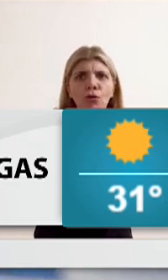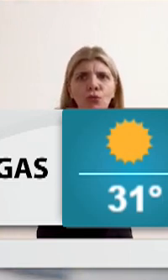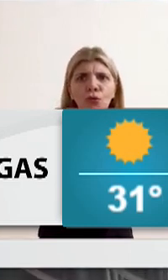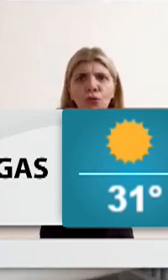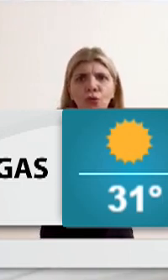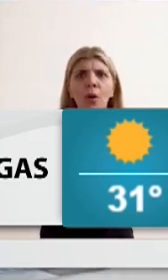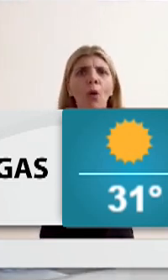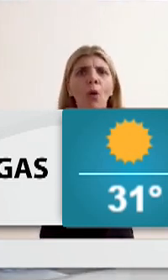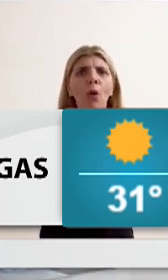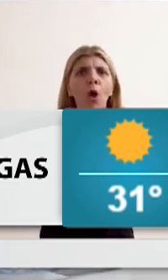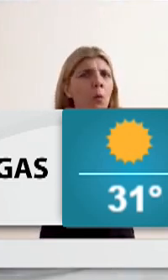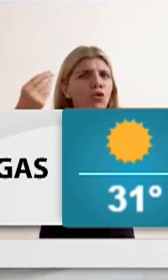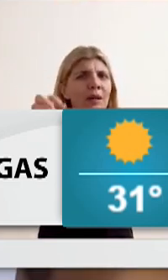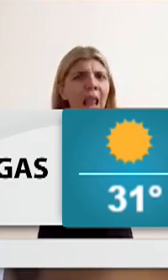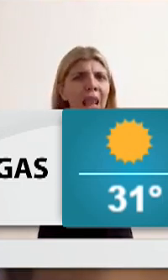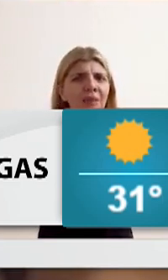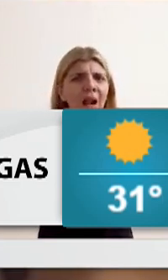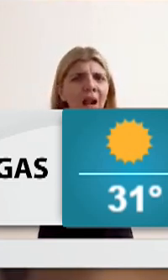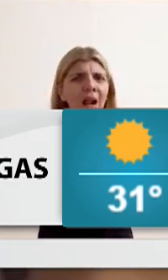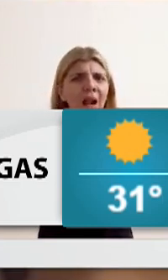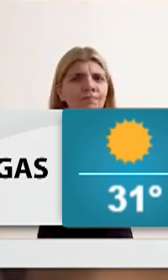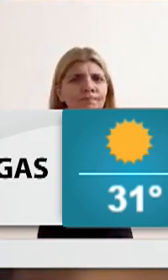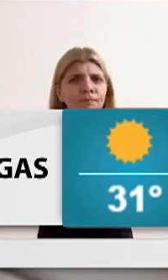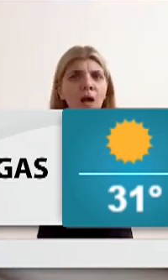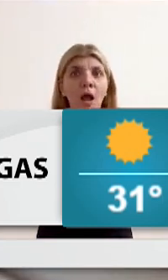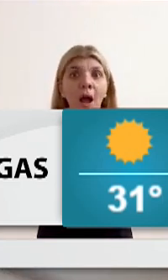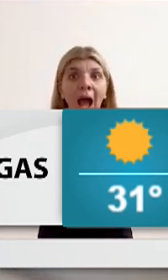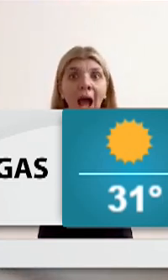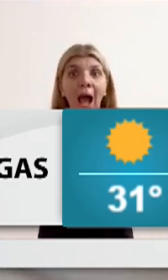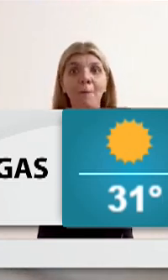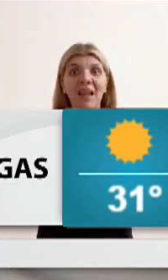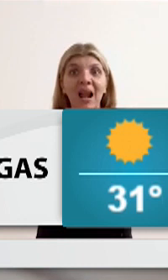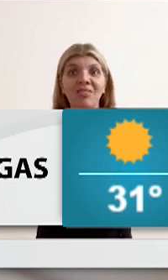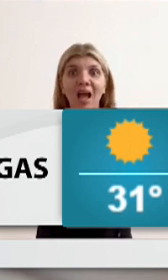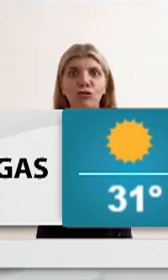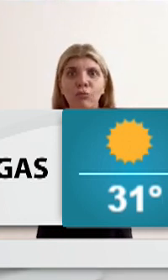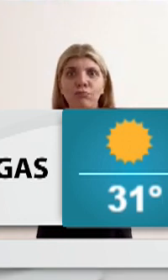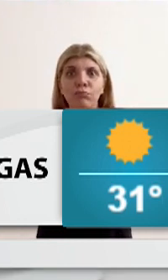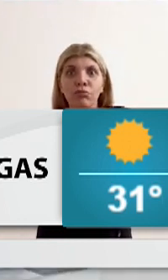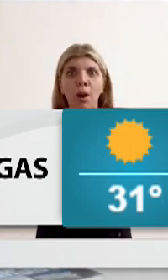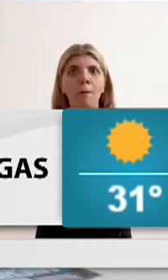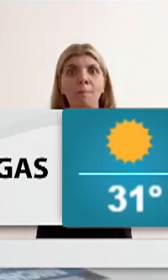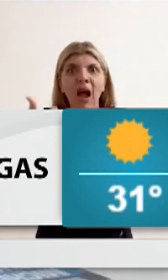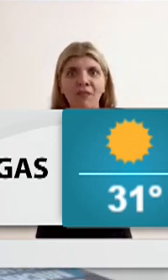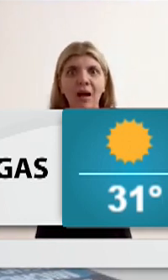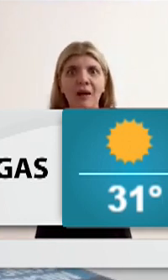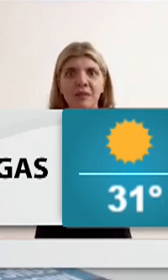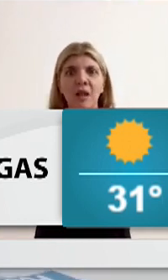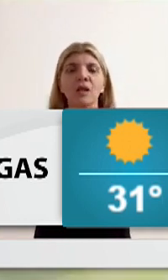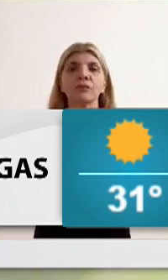Y bueno, le dije, che, pará, pero necesitamos vender como 40. Y me dice, yo estoy seguro que va a haber un montón de gente como yo que va a confiar en ustedes.